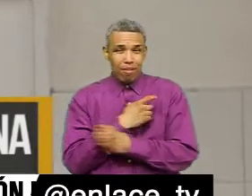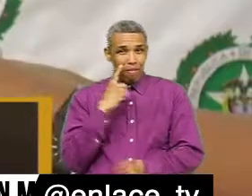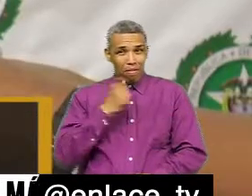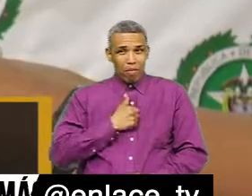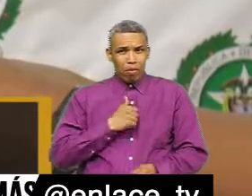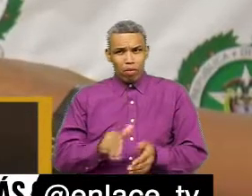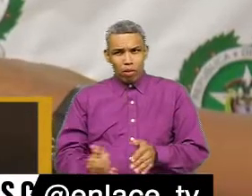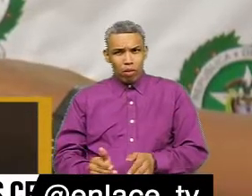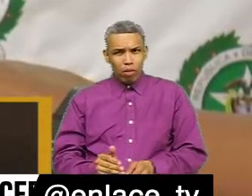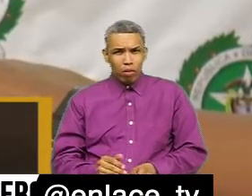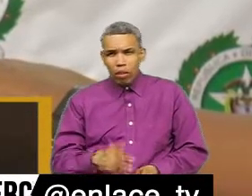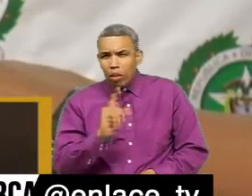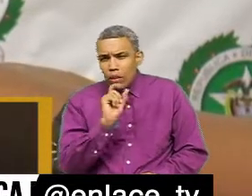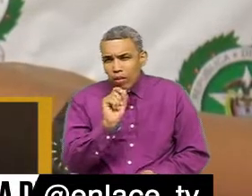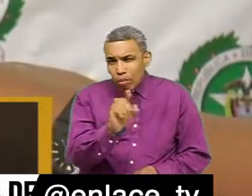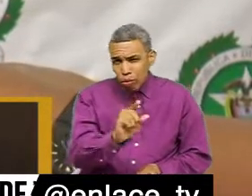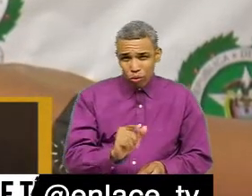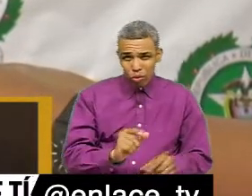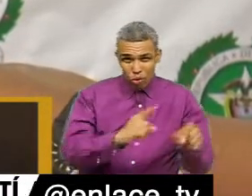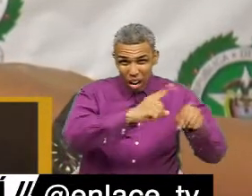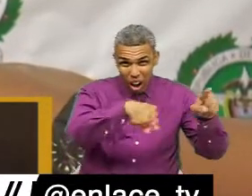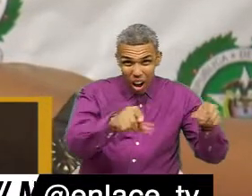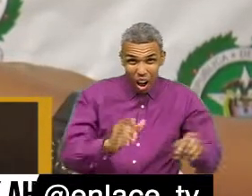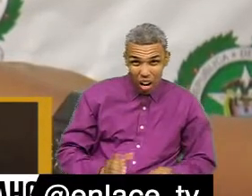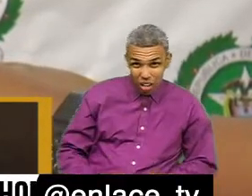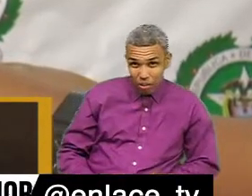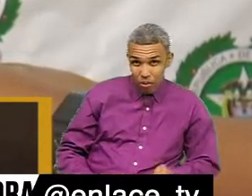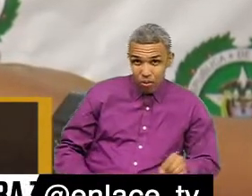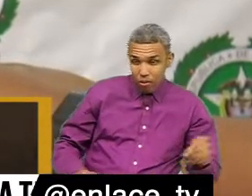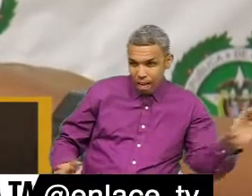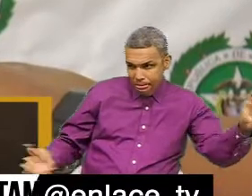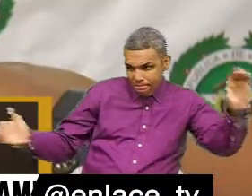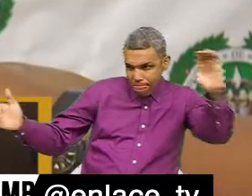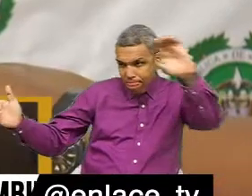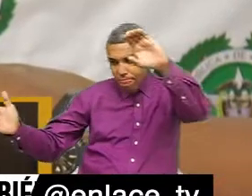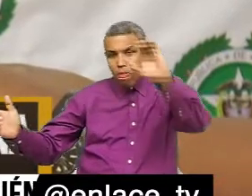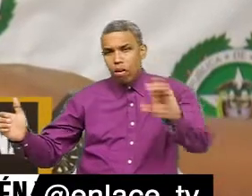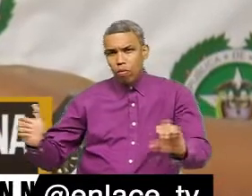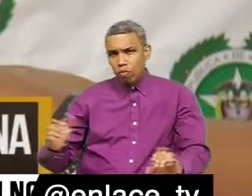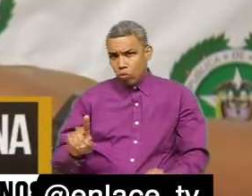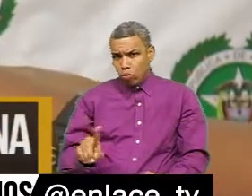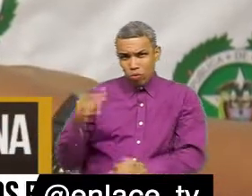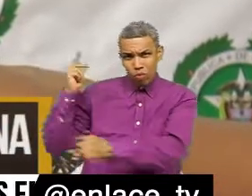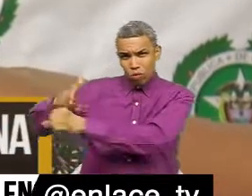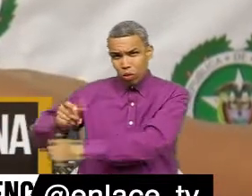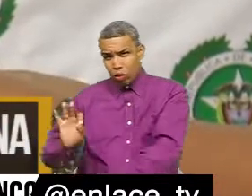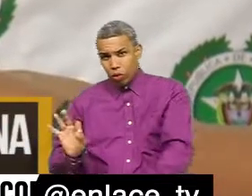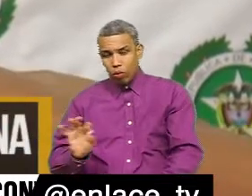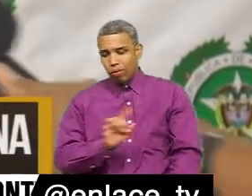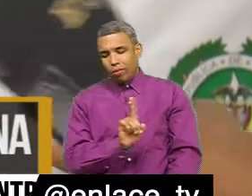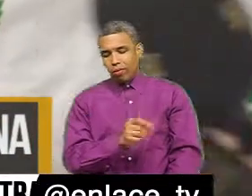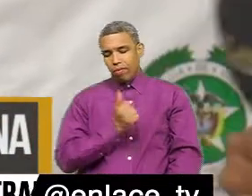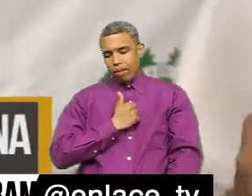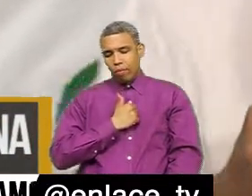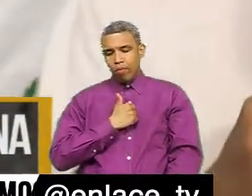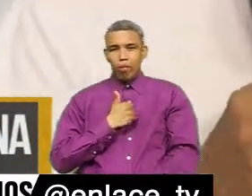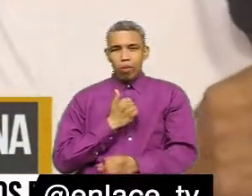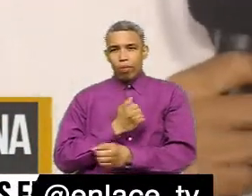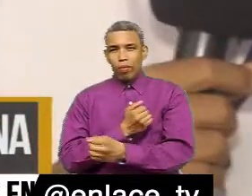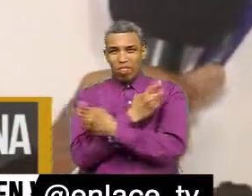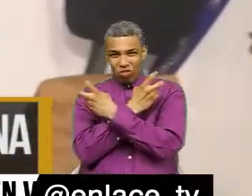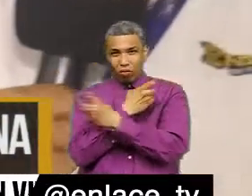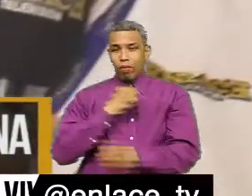al momento, sencillamente es por intoxicación. Esta es la información que tenemos al respecto con esta persona. La información